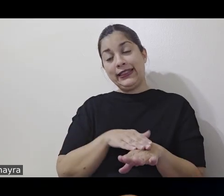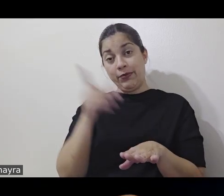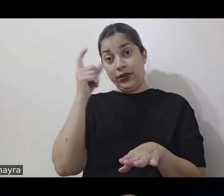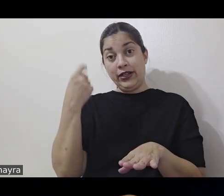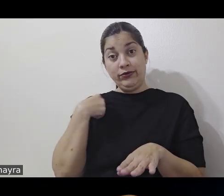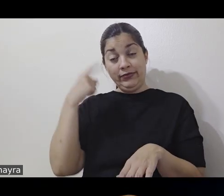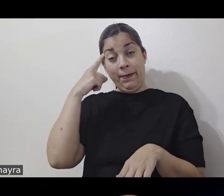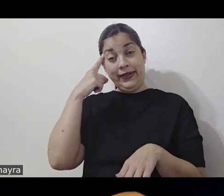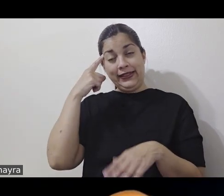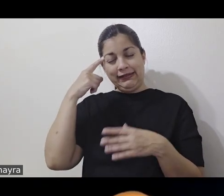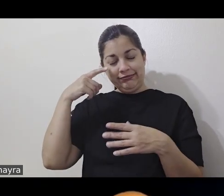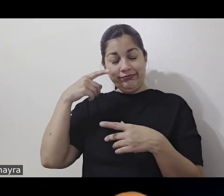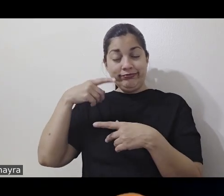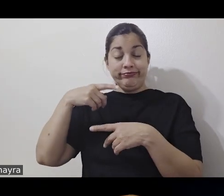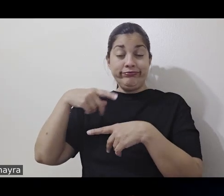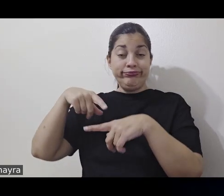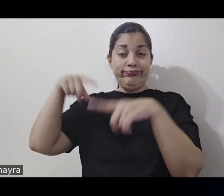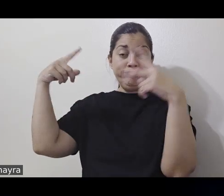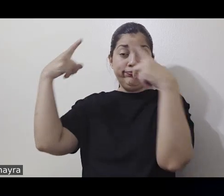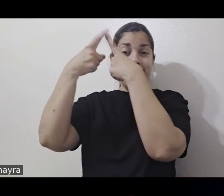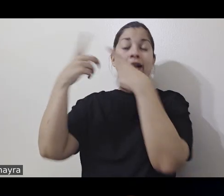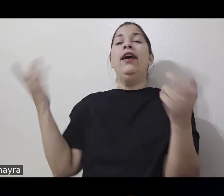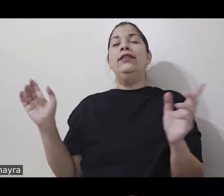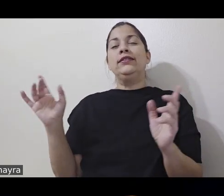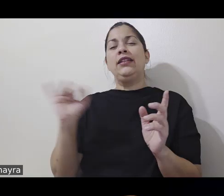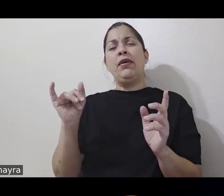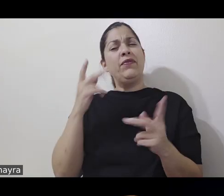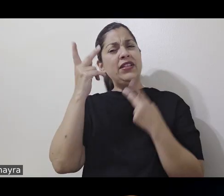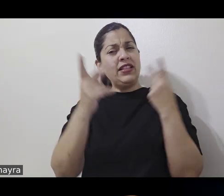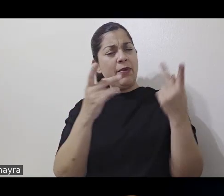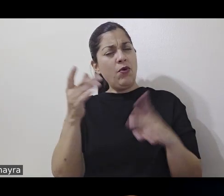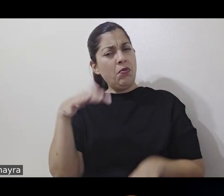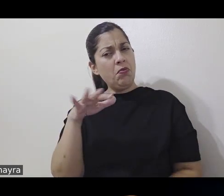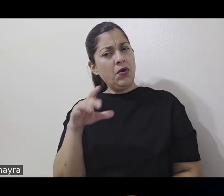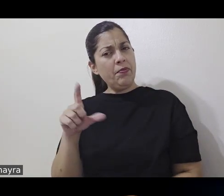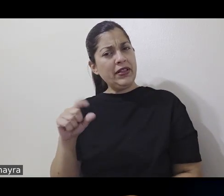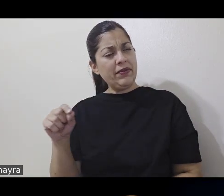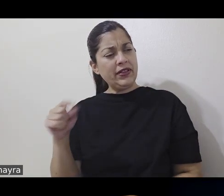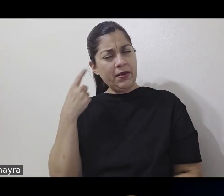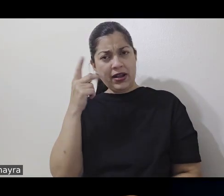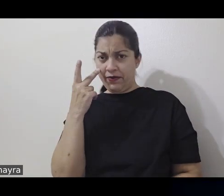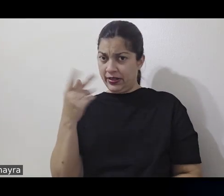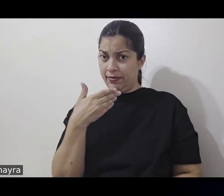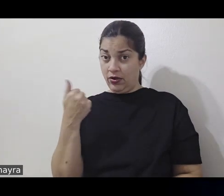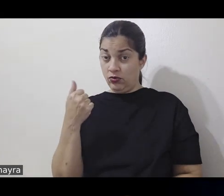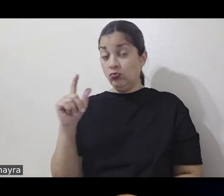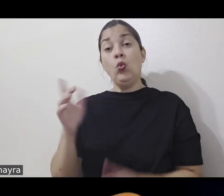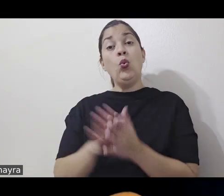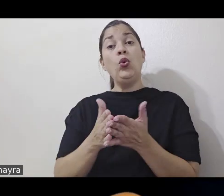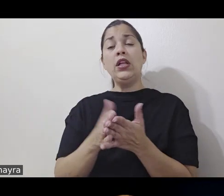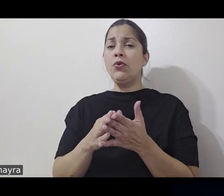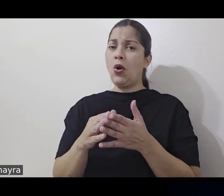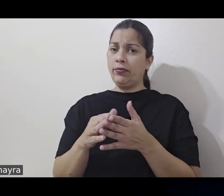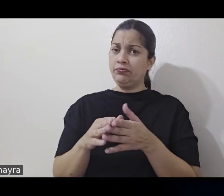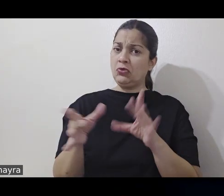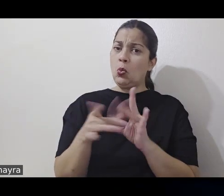bloqueito mental. Exacto. Y ahí salió el que visitamos allá, creo que fue 2020 para verte mejor, que fue un libro de microcuentos y